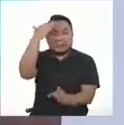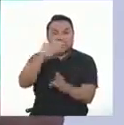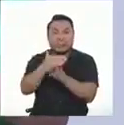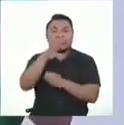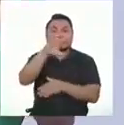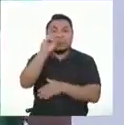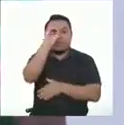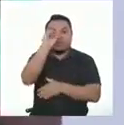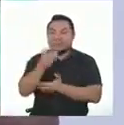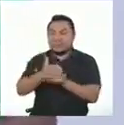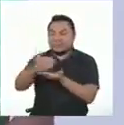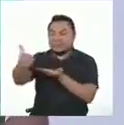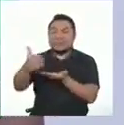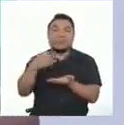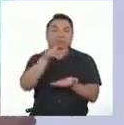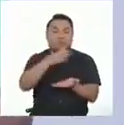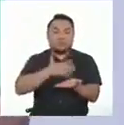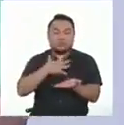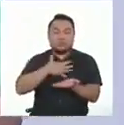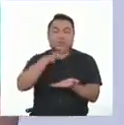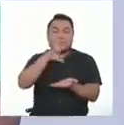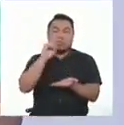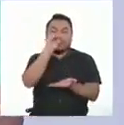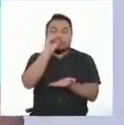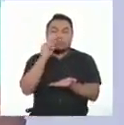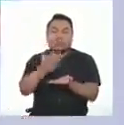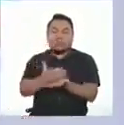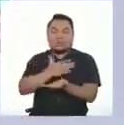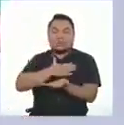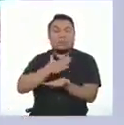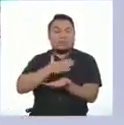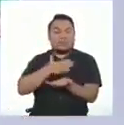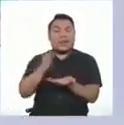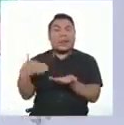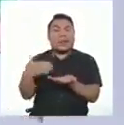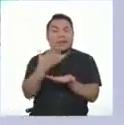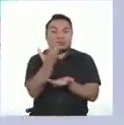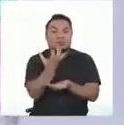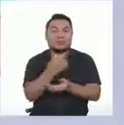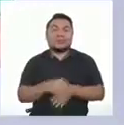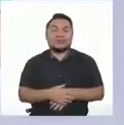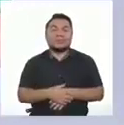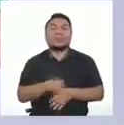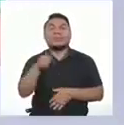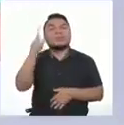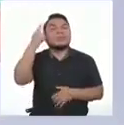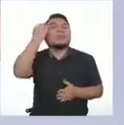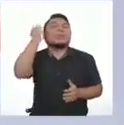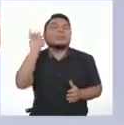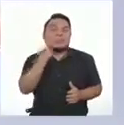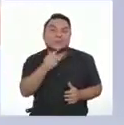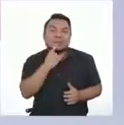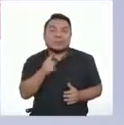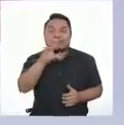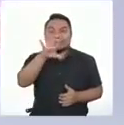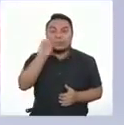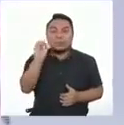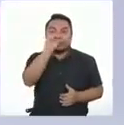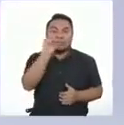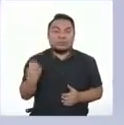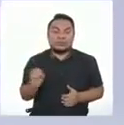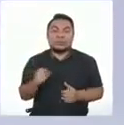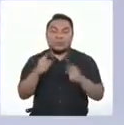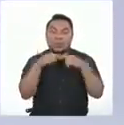tú el otro 50% del atún. Imagina que compartes el 50% de